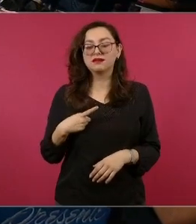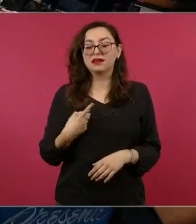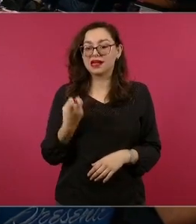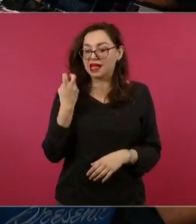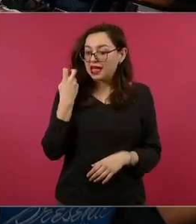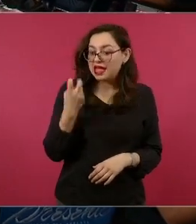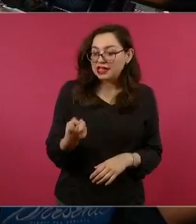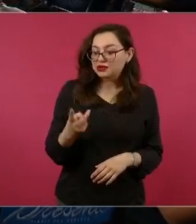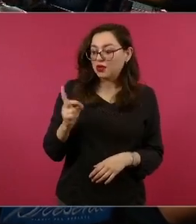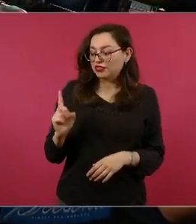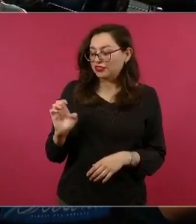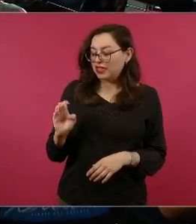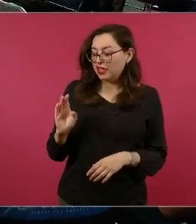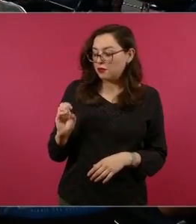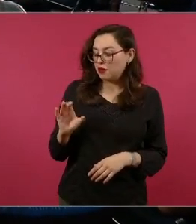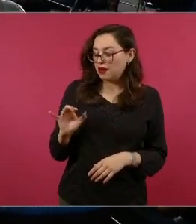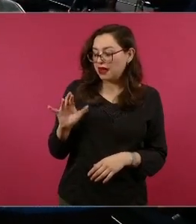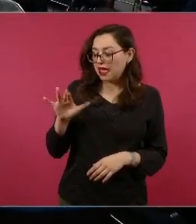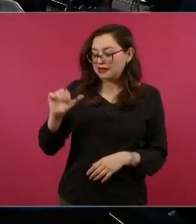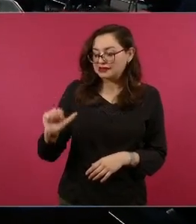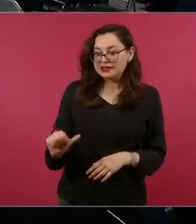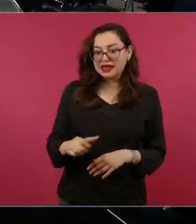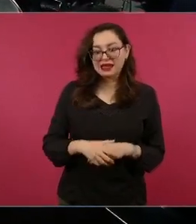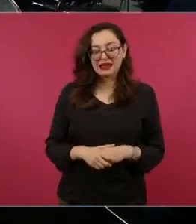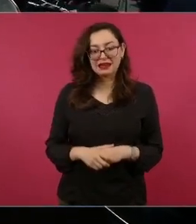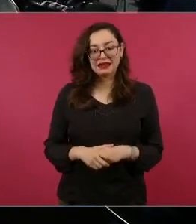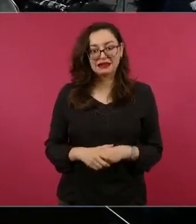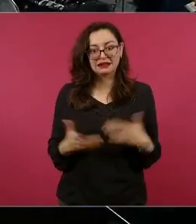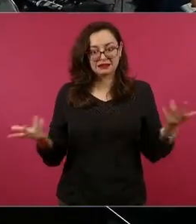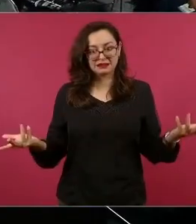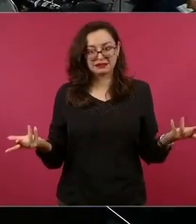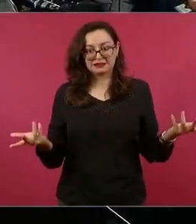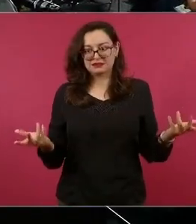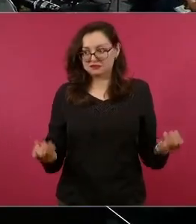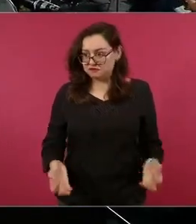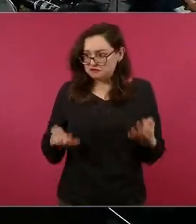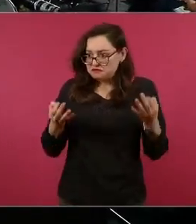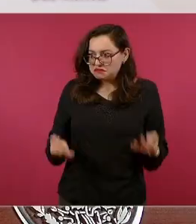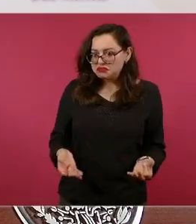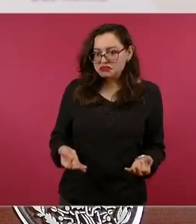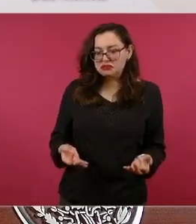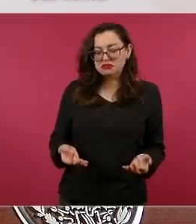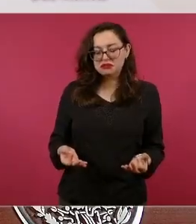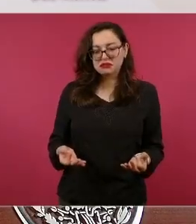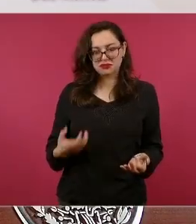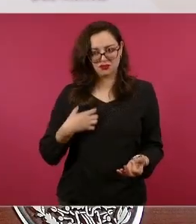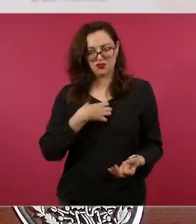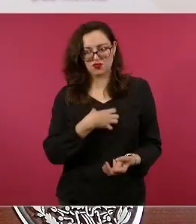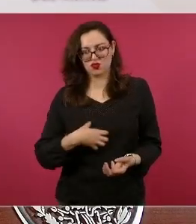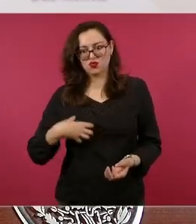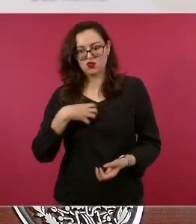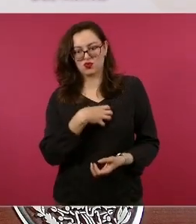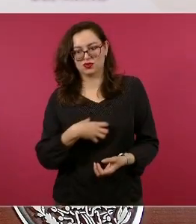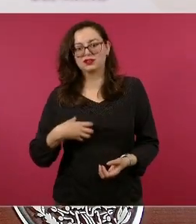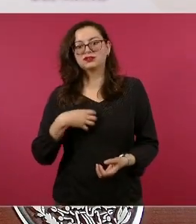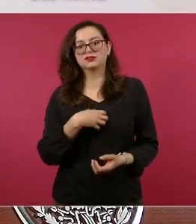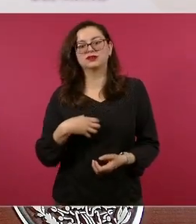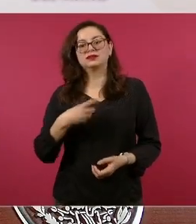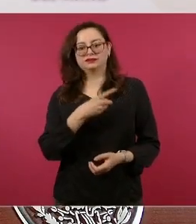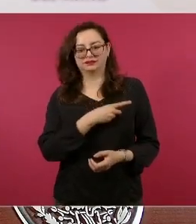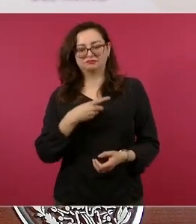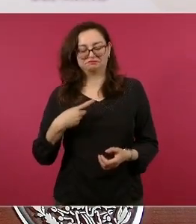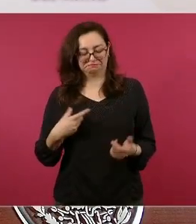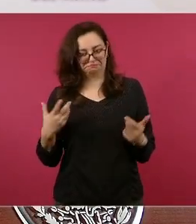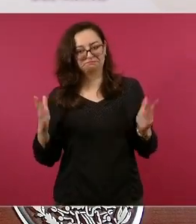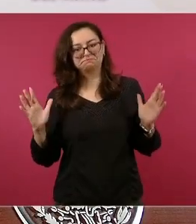es algo excepcional. Deberíamos estar todos muy contentos. Y contentos